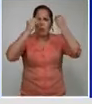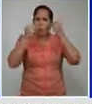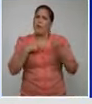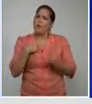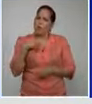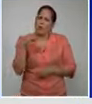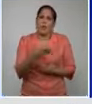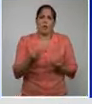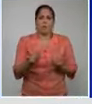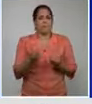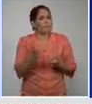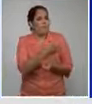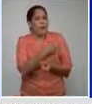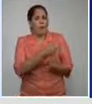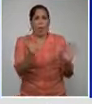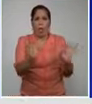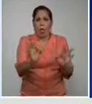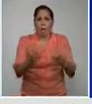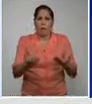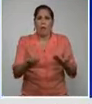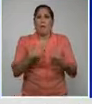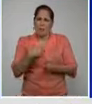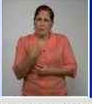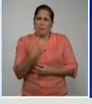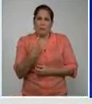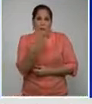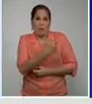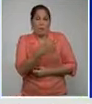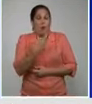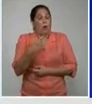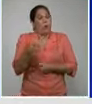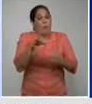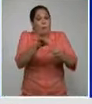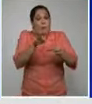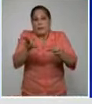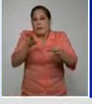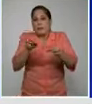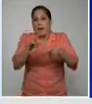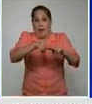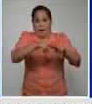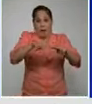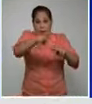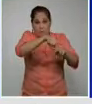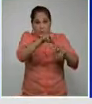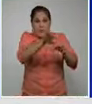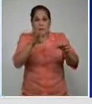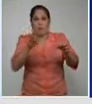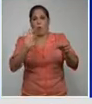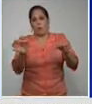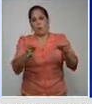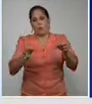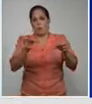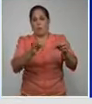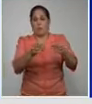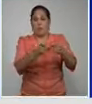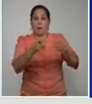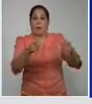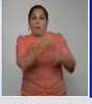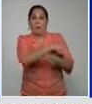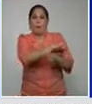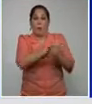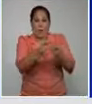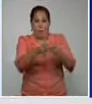ser parte de este estudio, de este diseño, pero solo 8 municipios, incluso coincide con que sean los de